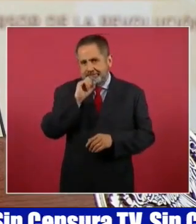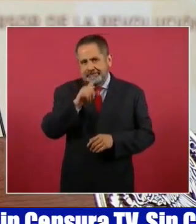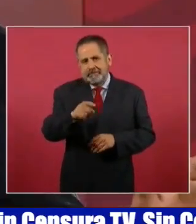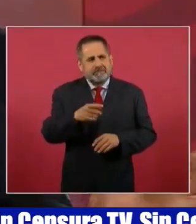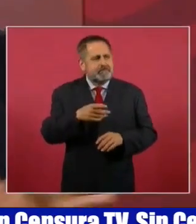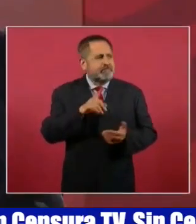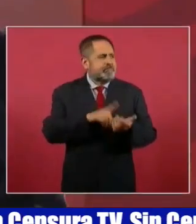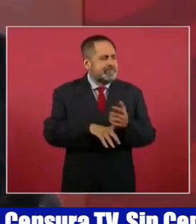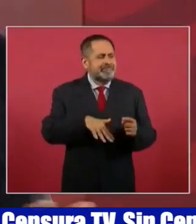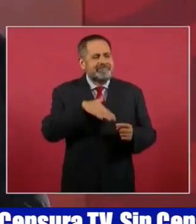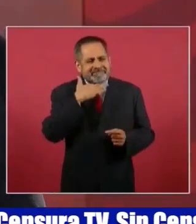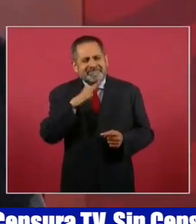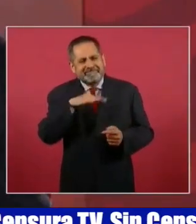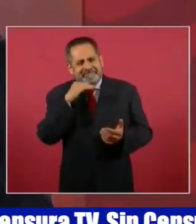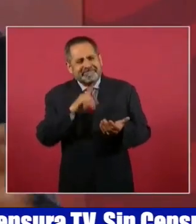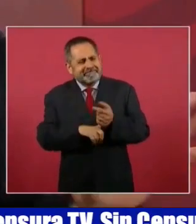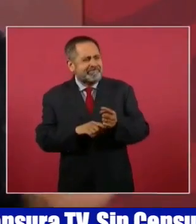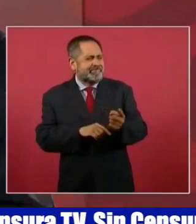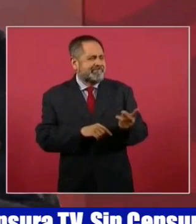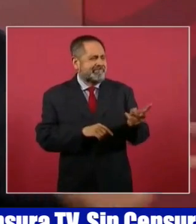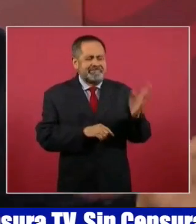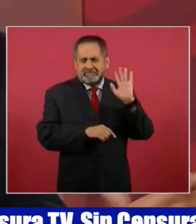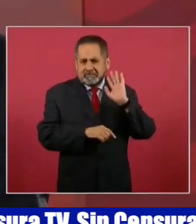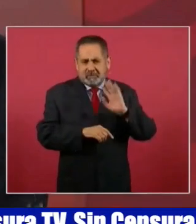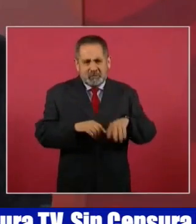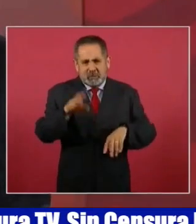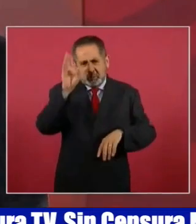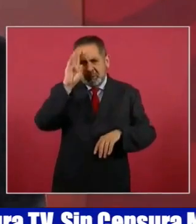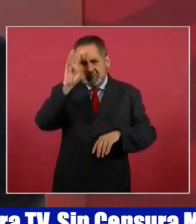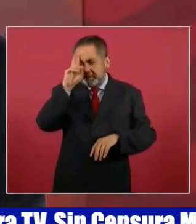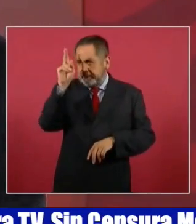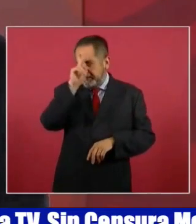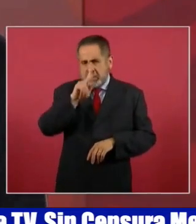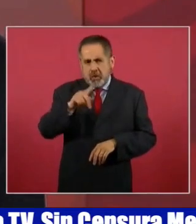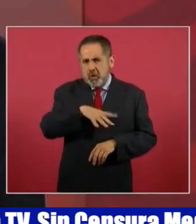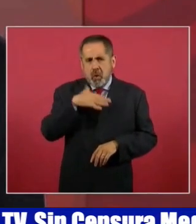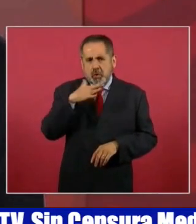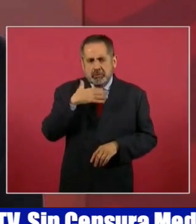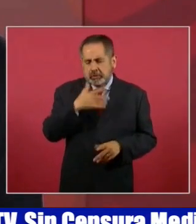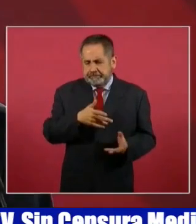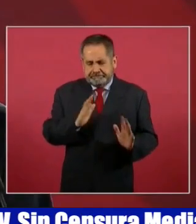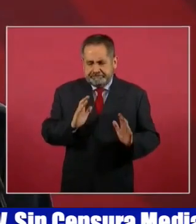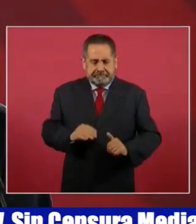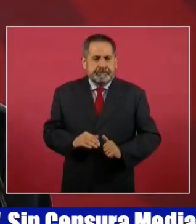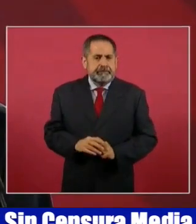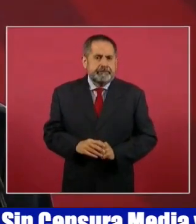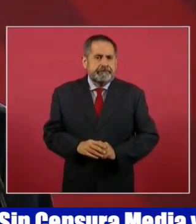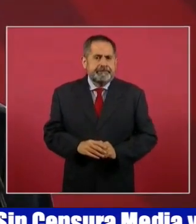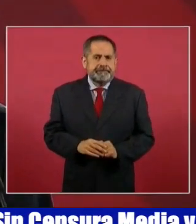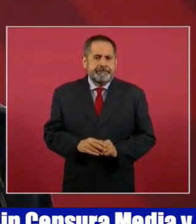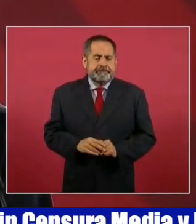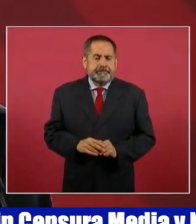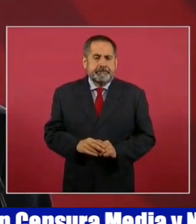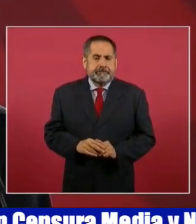pues mucha corrupción, es lo que ha imperado, la corrupción,